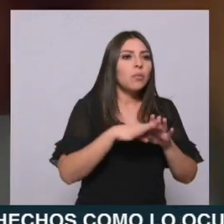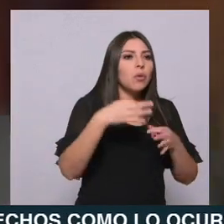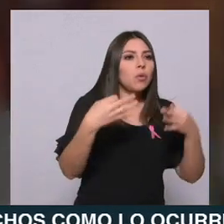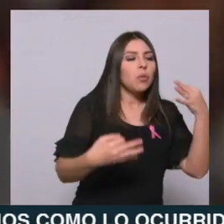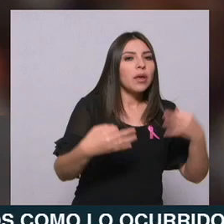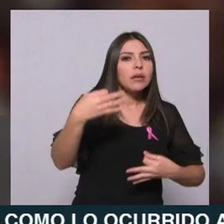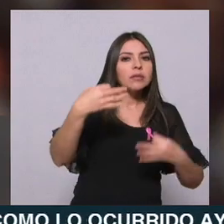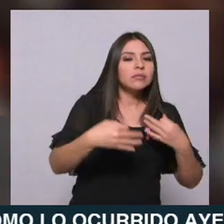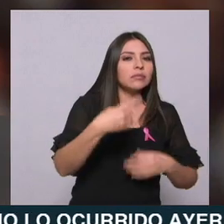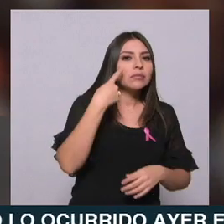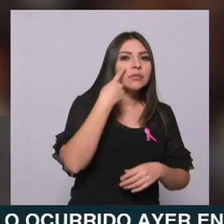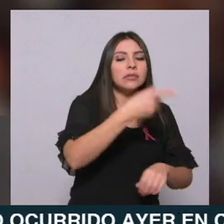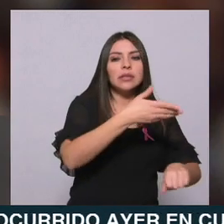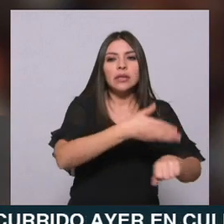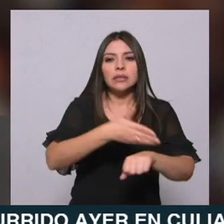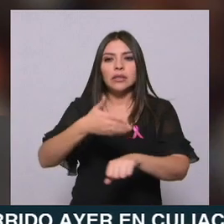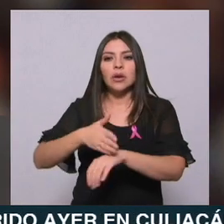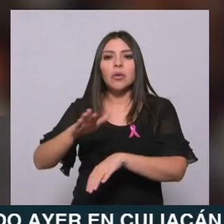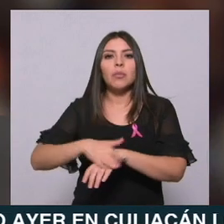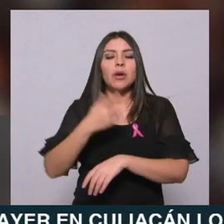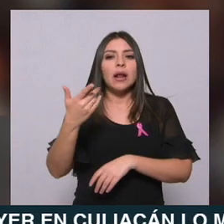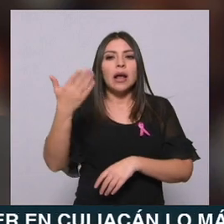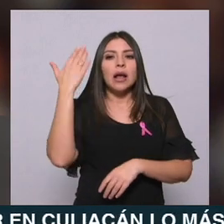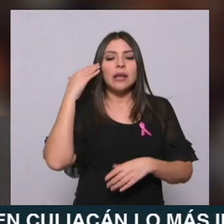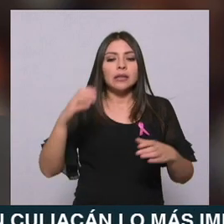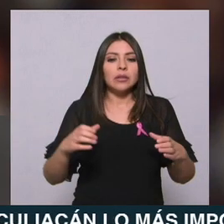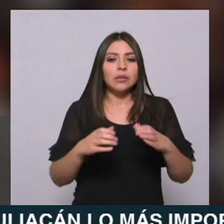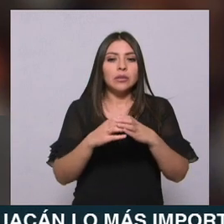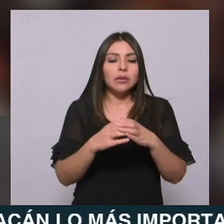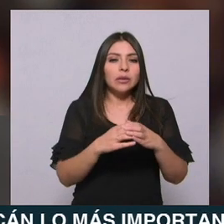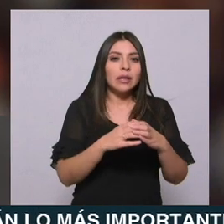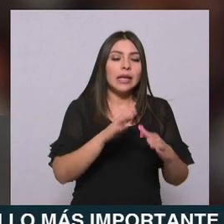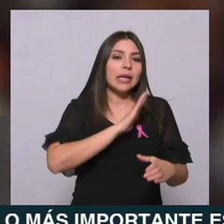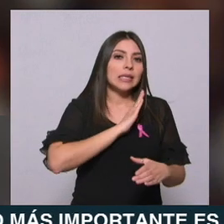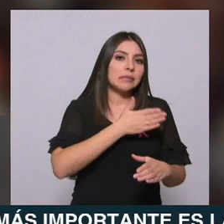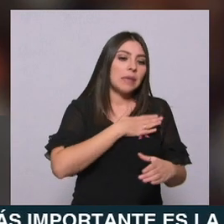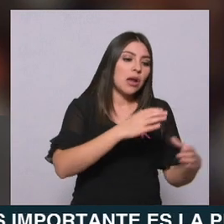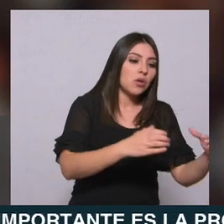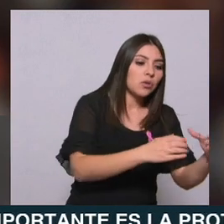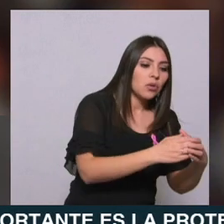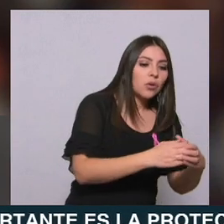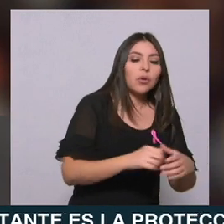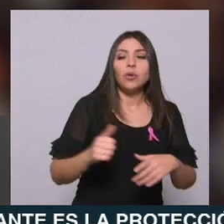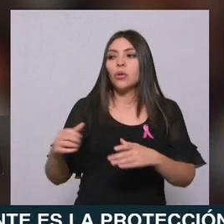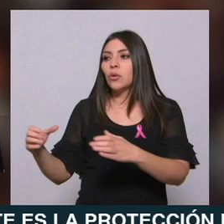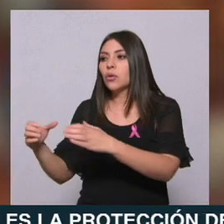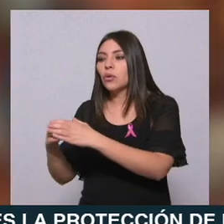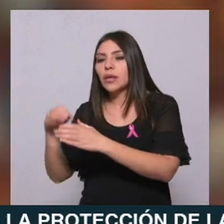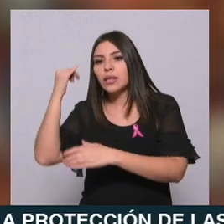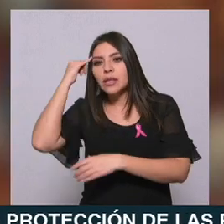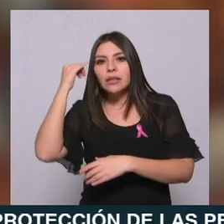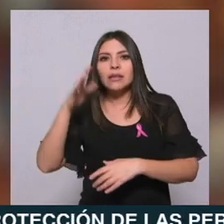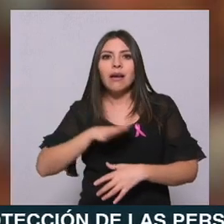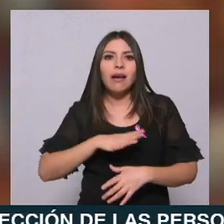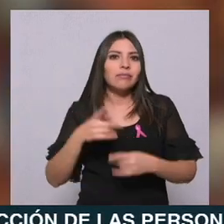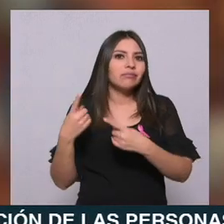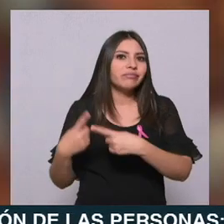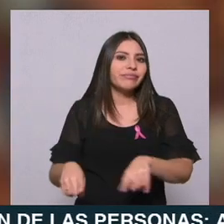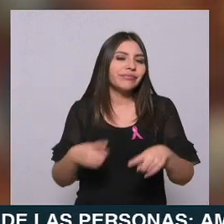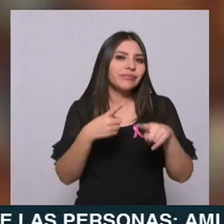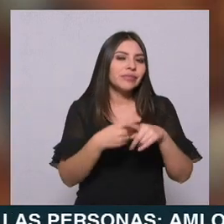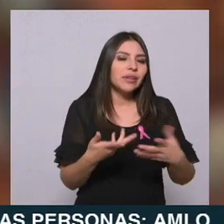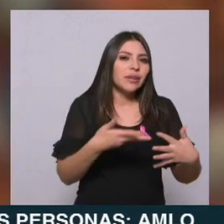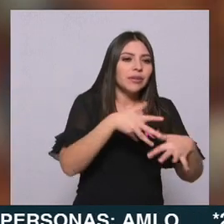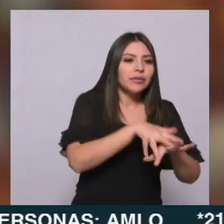sociedad muy heterogénea. O sea, no es nada más indios por un lado y españoles por el otro. Hay toda una serie de mezclas, toda una serie